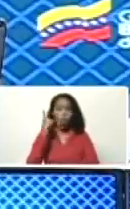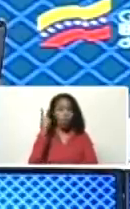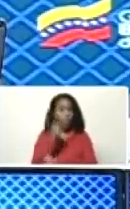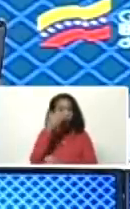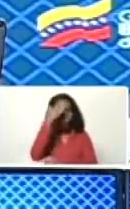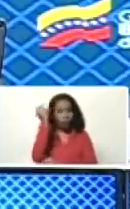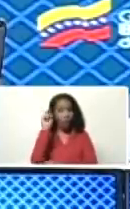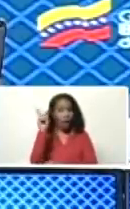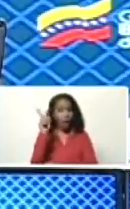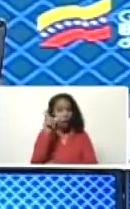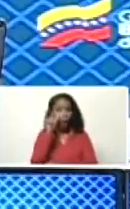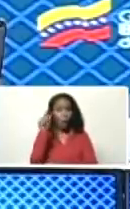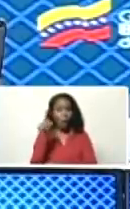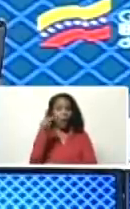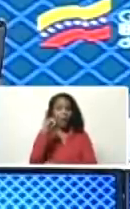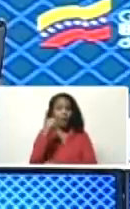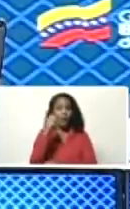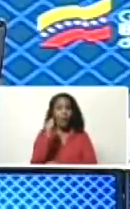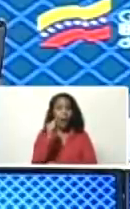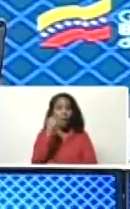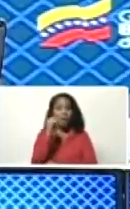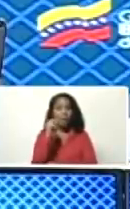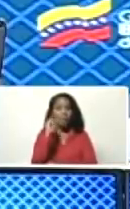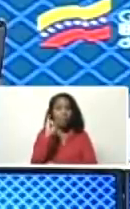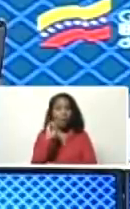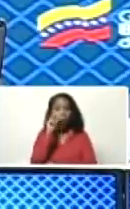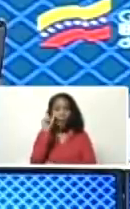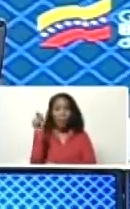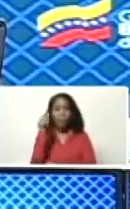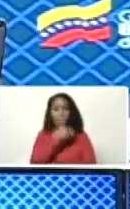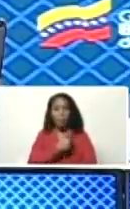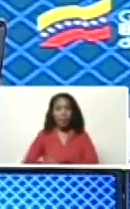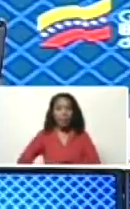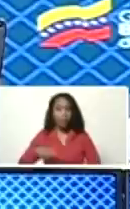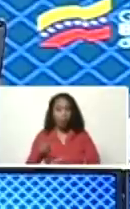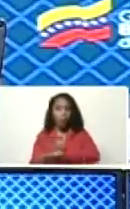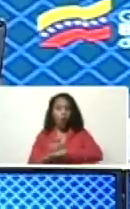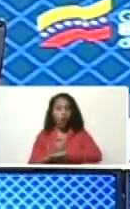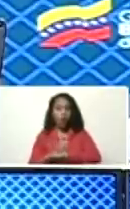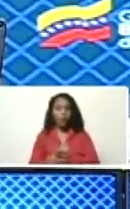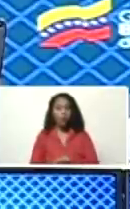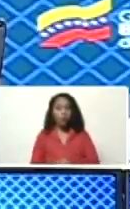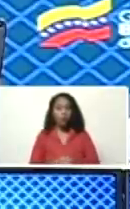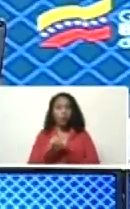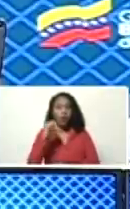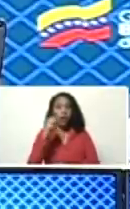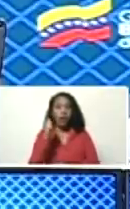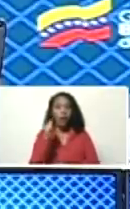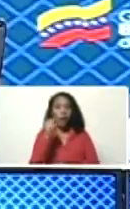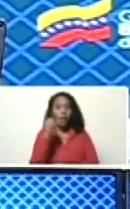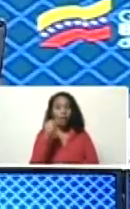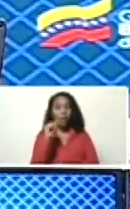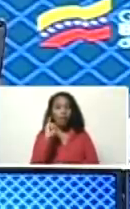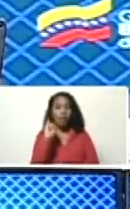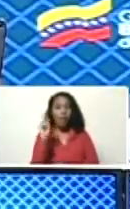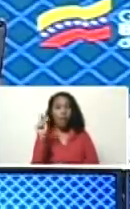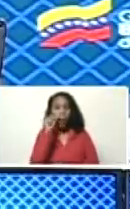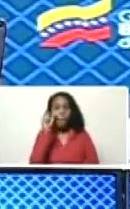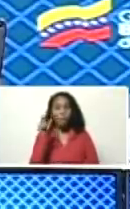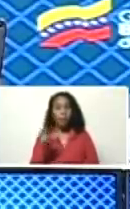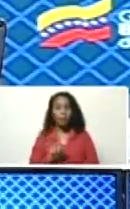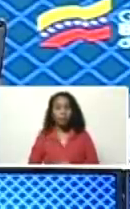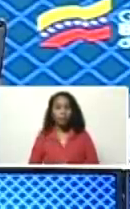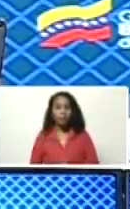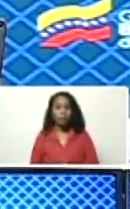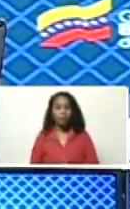un fascista, un nazi, José María Aznar como presidente de gobierno, nazi, fascista,